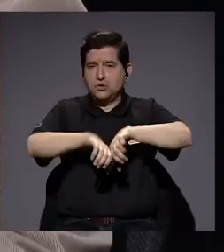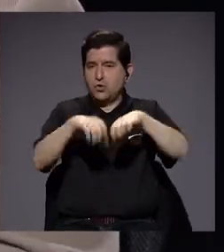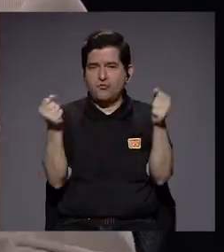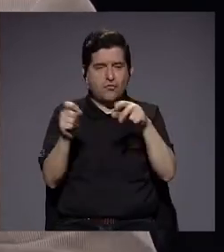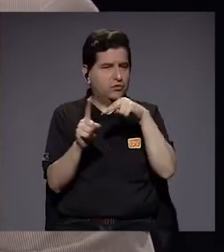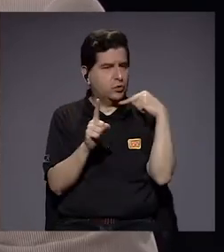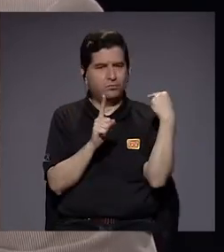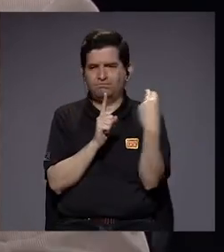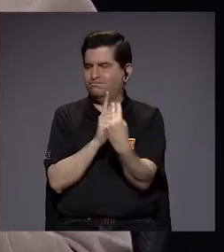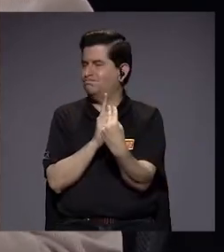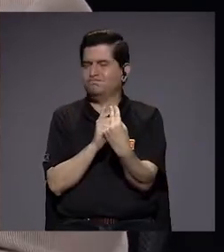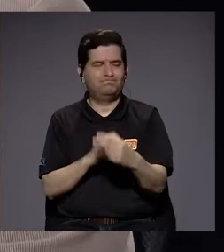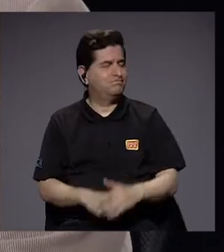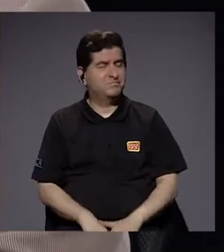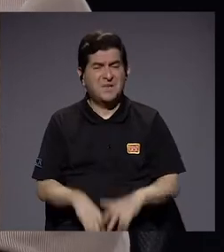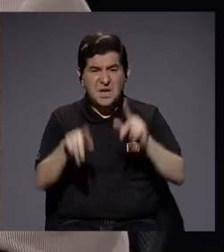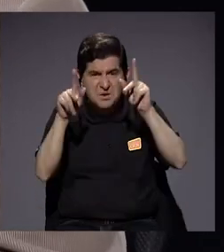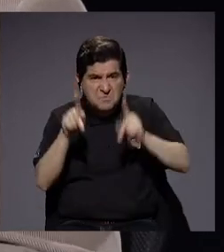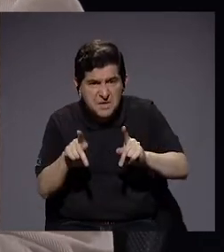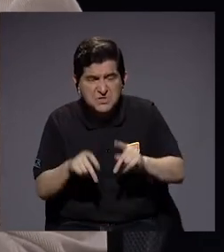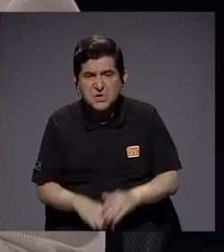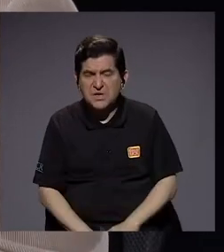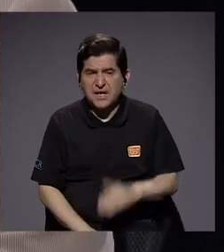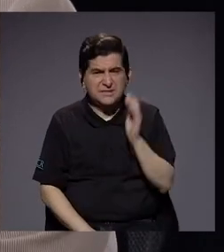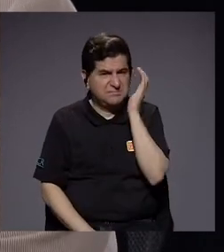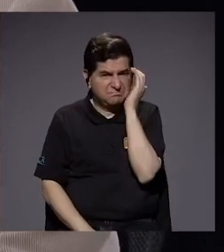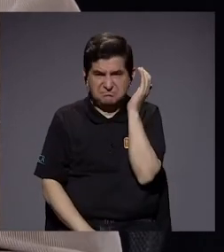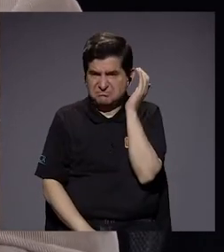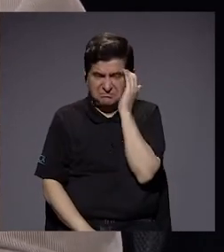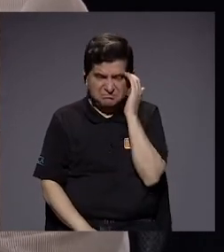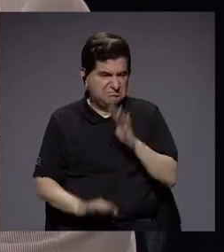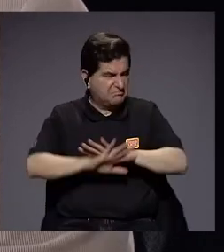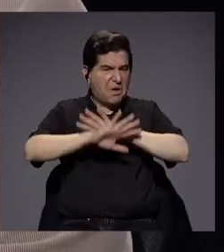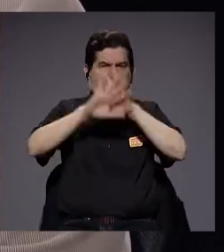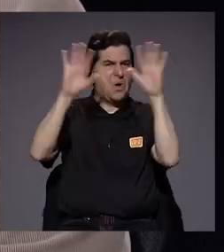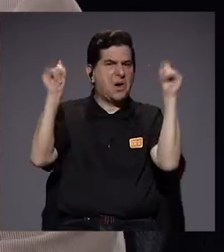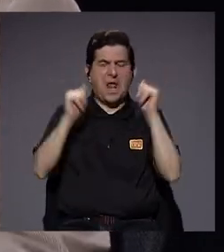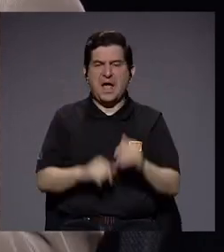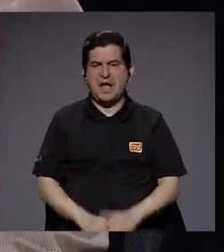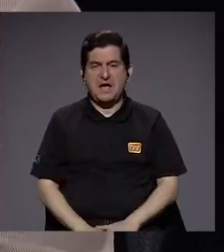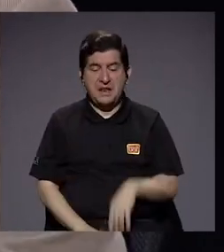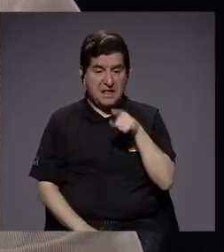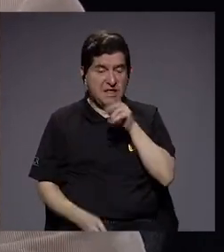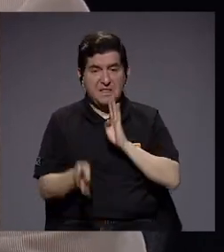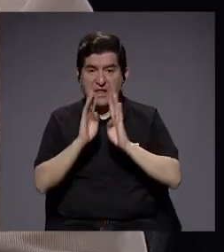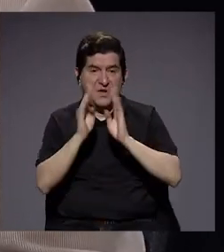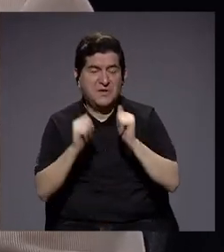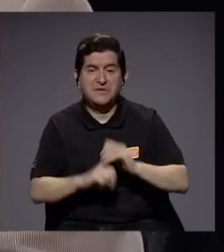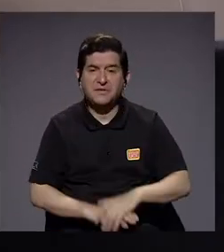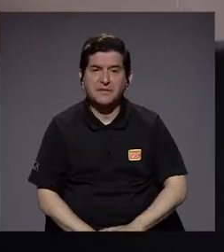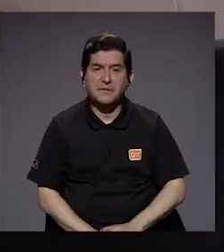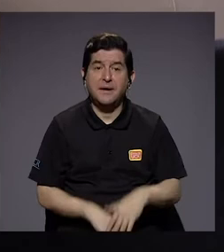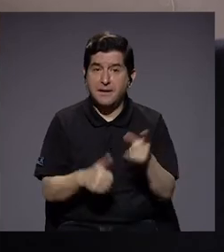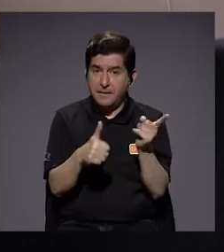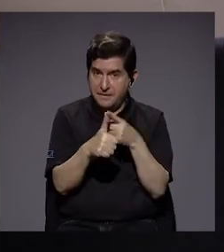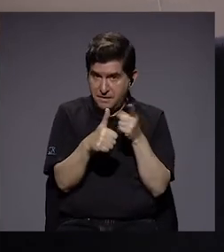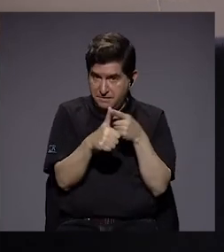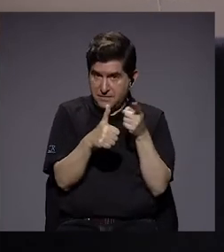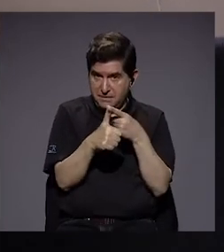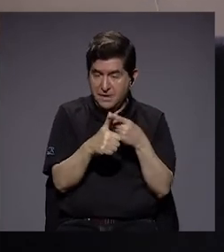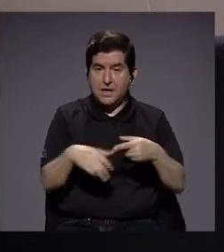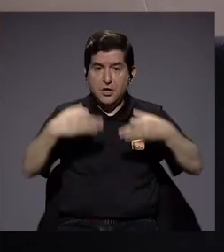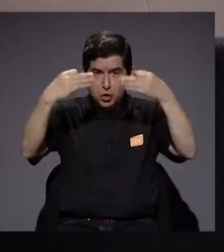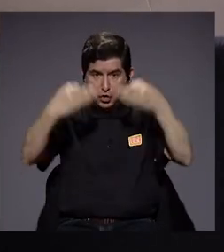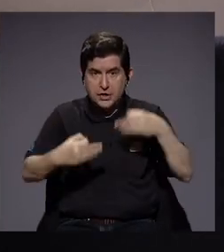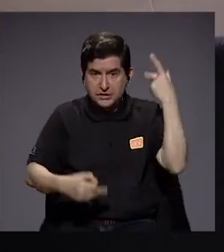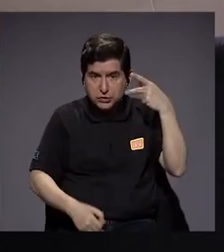ese paradigma. Aún hay personas que no están conscientes y que no están claras de esto que estamos hablando. Entonces, primero hay que